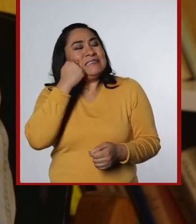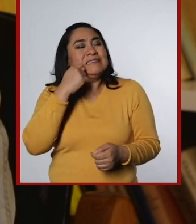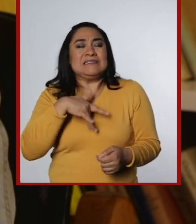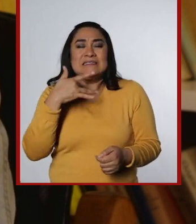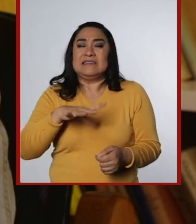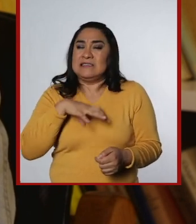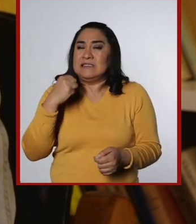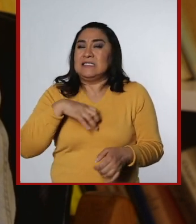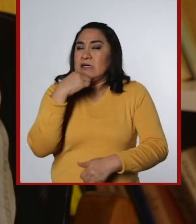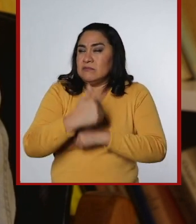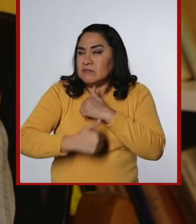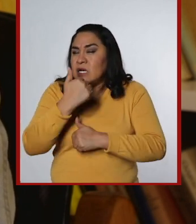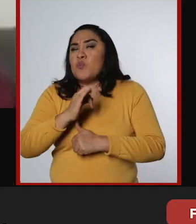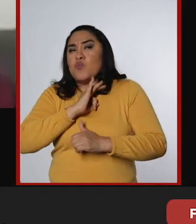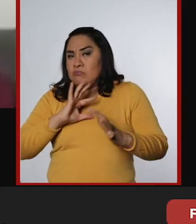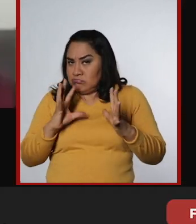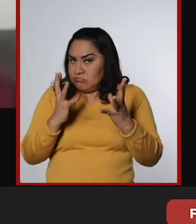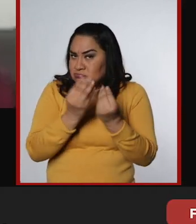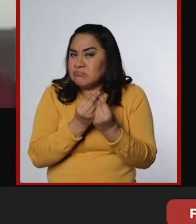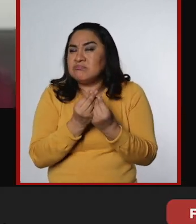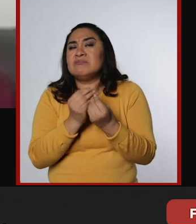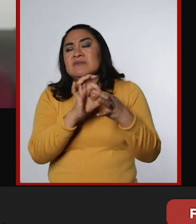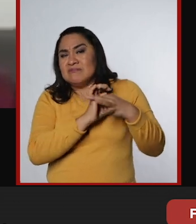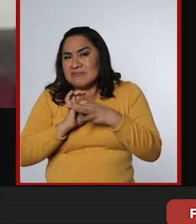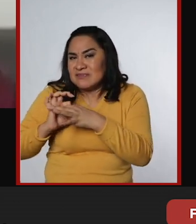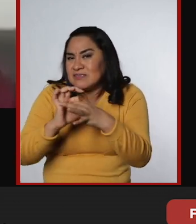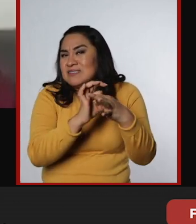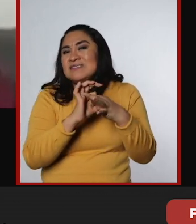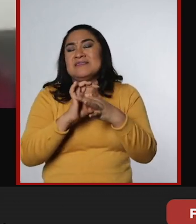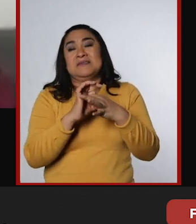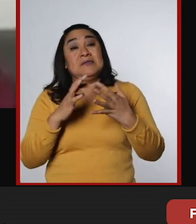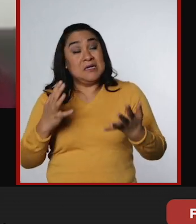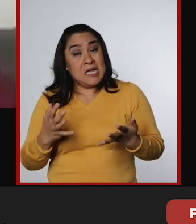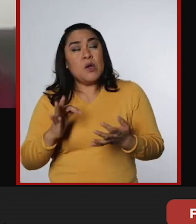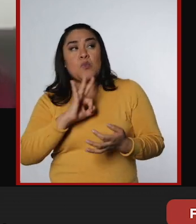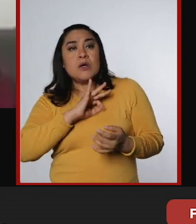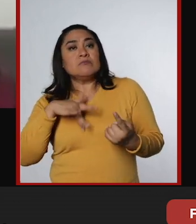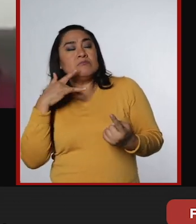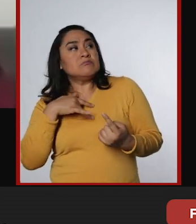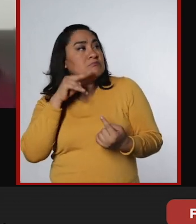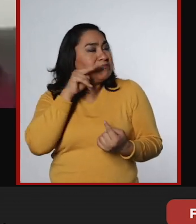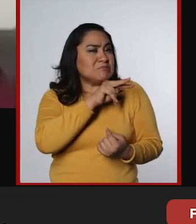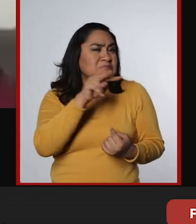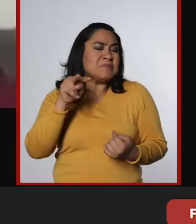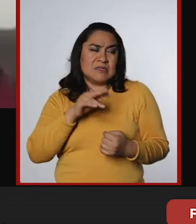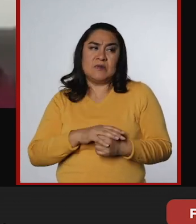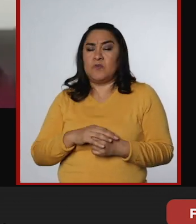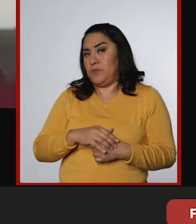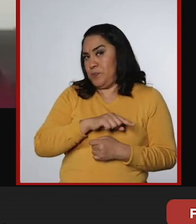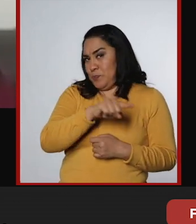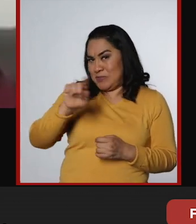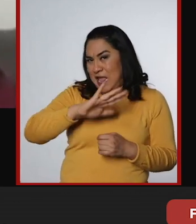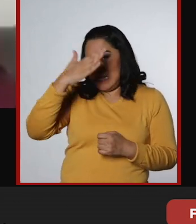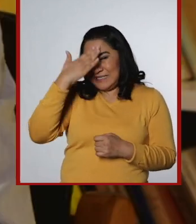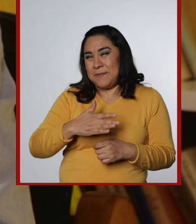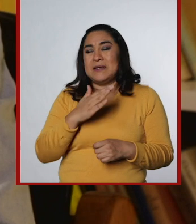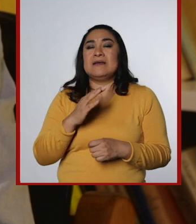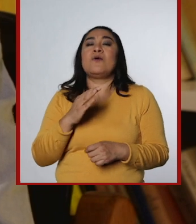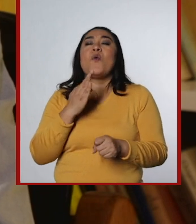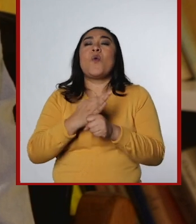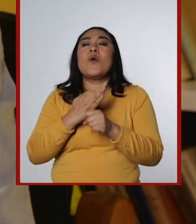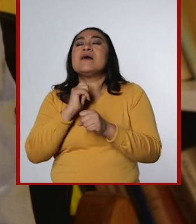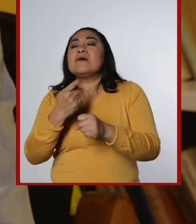fuerza, de poder diferenciar. Ustedes saben que ahorita que se discutió mucho sobre el tema de CONAPRED, de quién va a ser